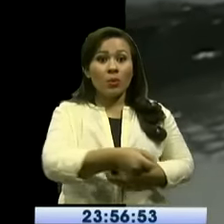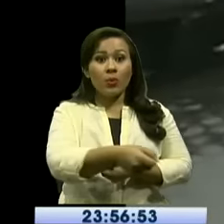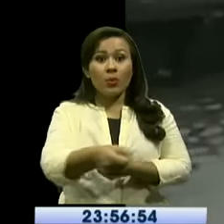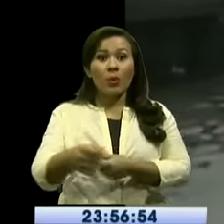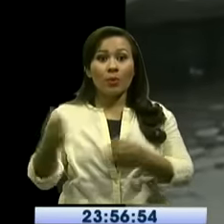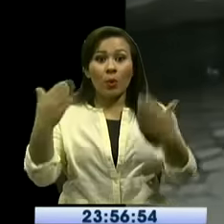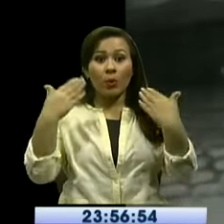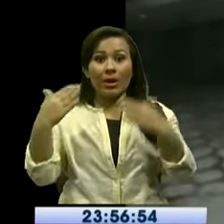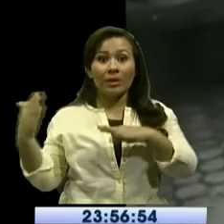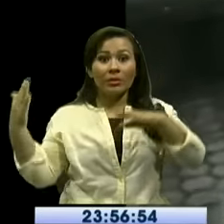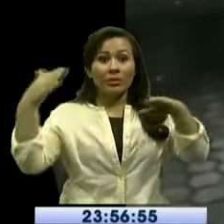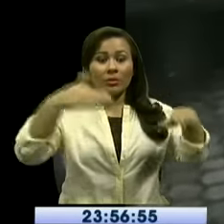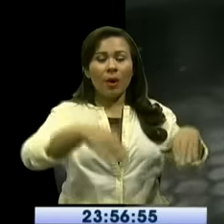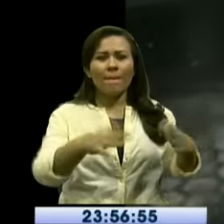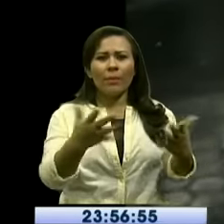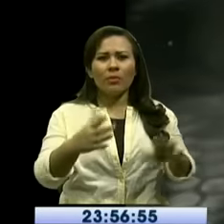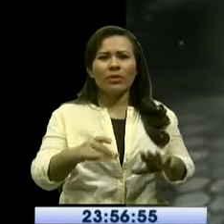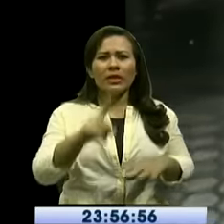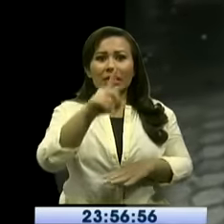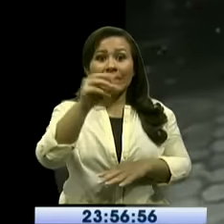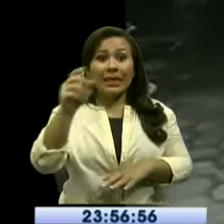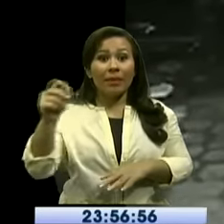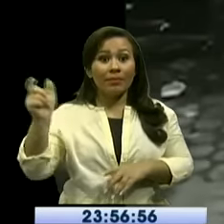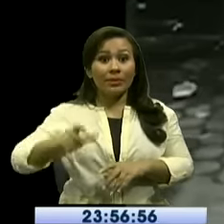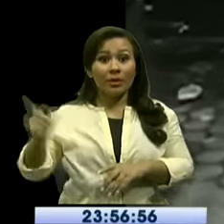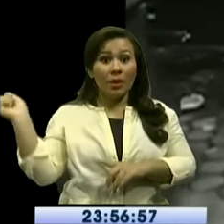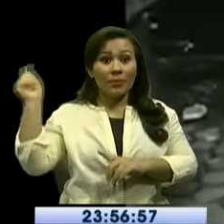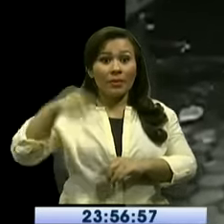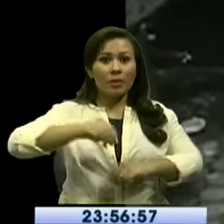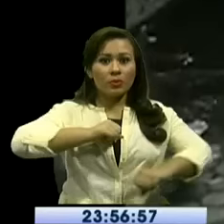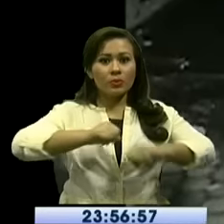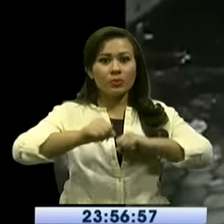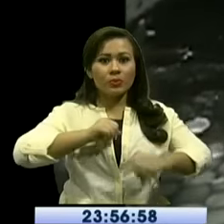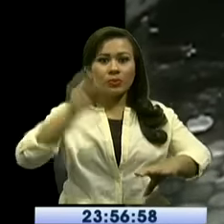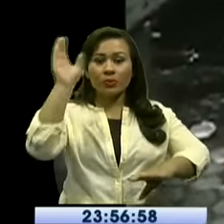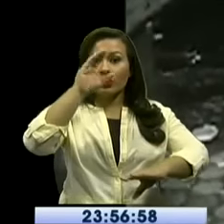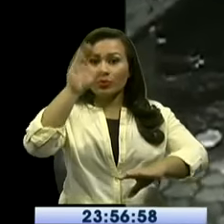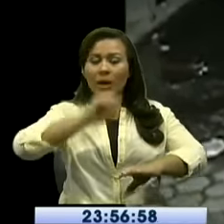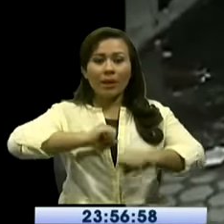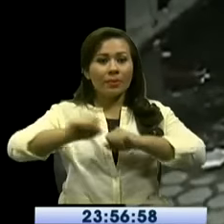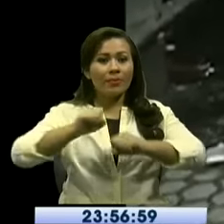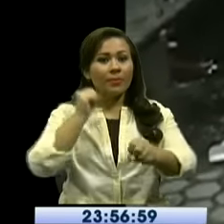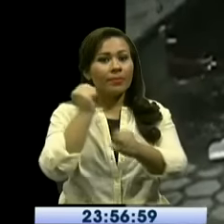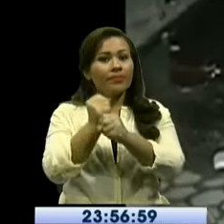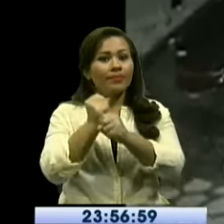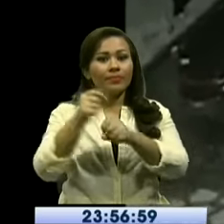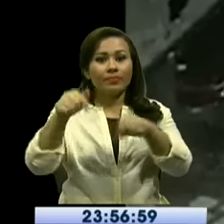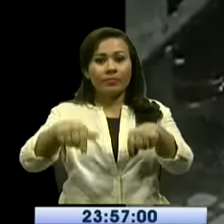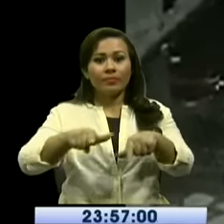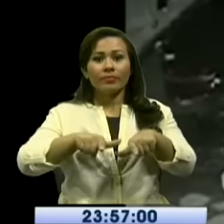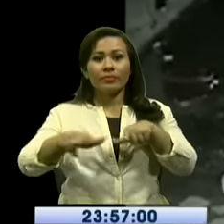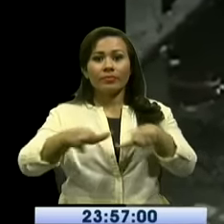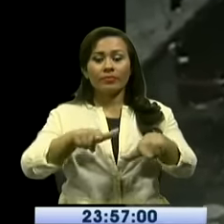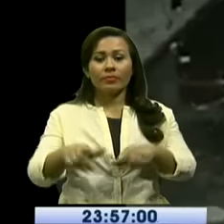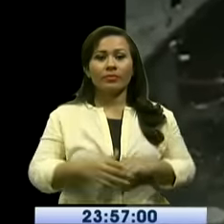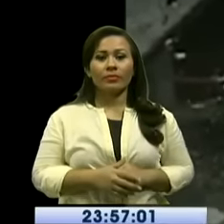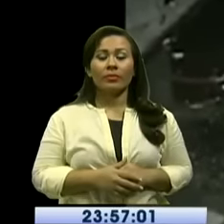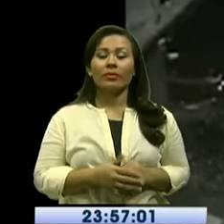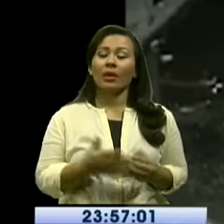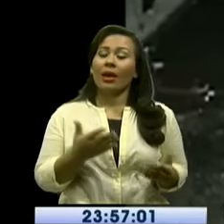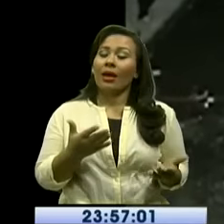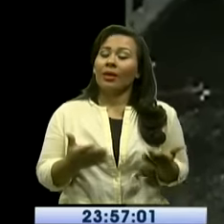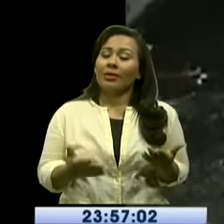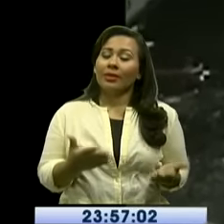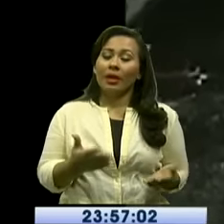de Guayaquil, en un número aproximado de 100, continúa trabajando, continúa en sus labores de búsqueda y rescate de